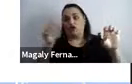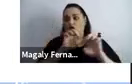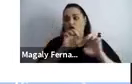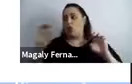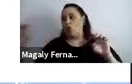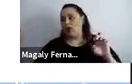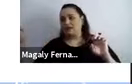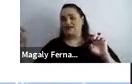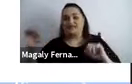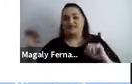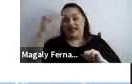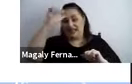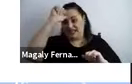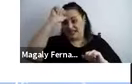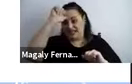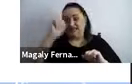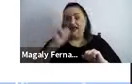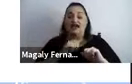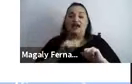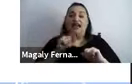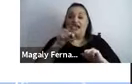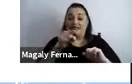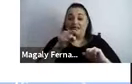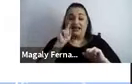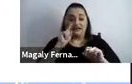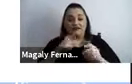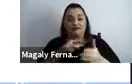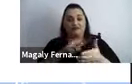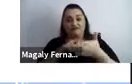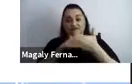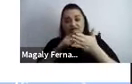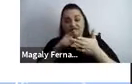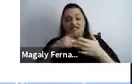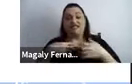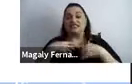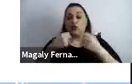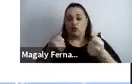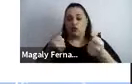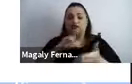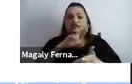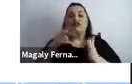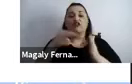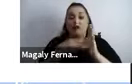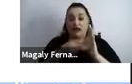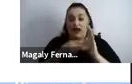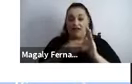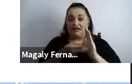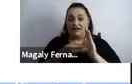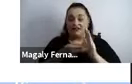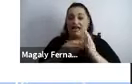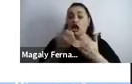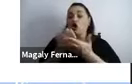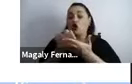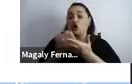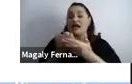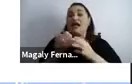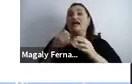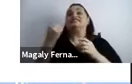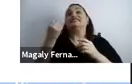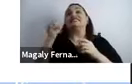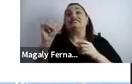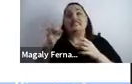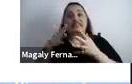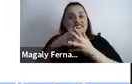India, fundamentalmente. Estas son las que serían saludables y replicables económicamente si Estados Unidos fuera el único universo que